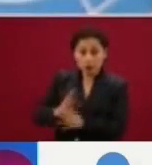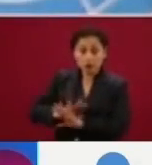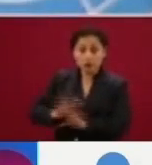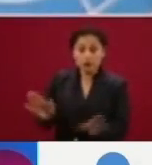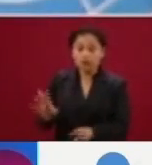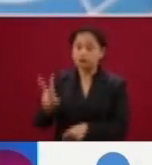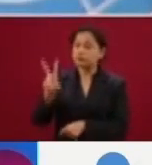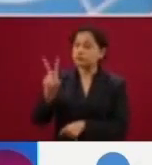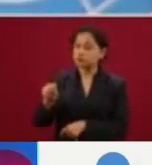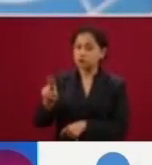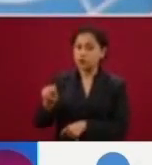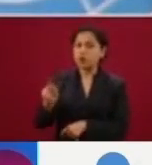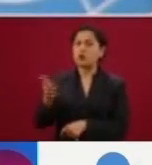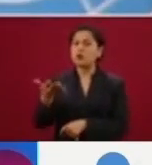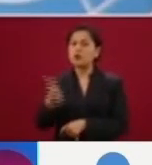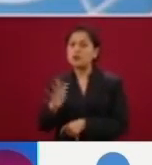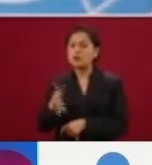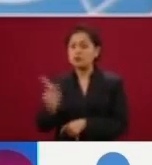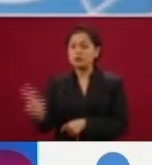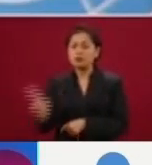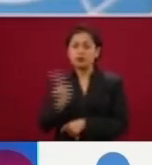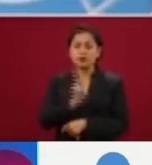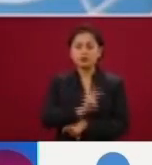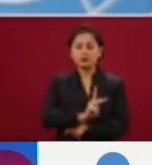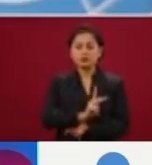algo parecido a lo que sucedió con